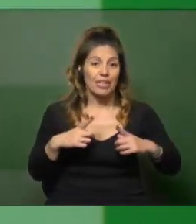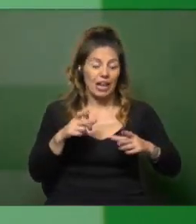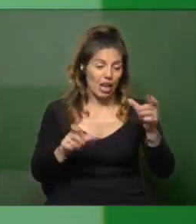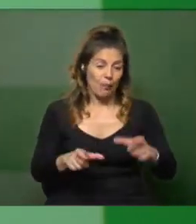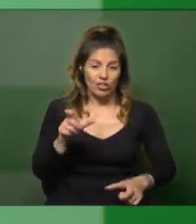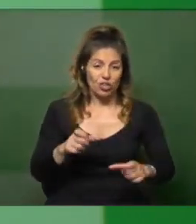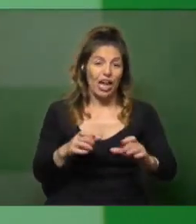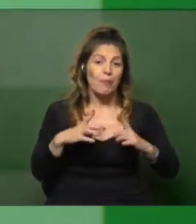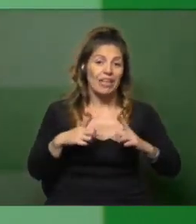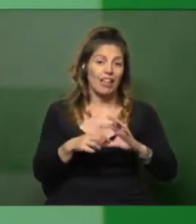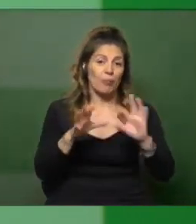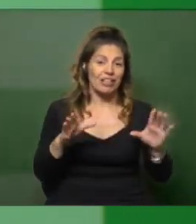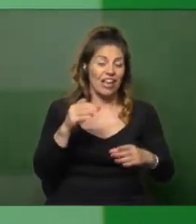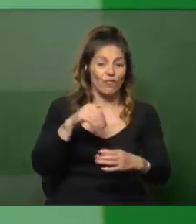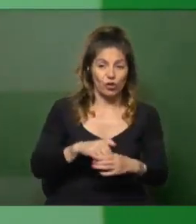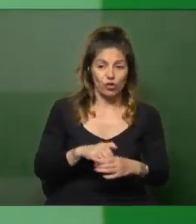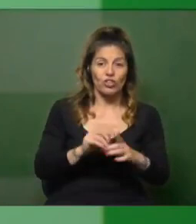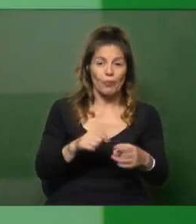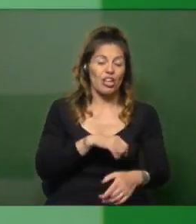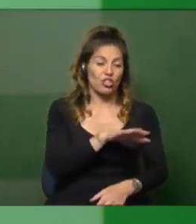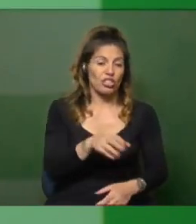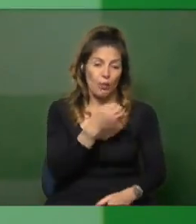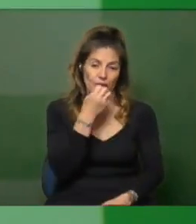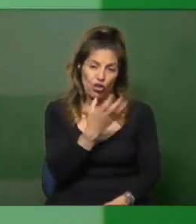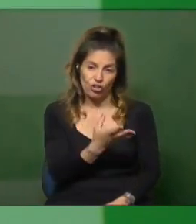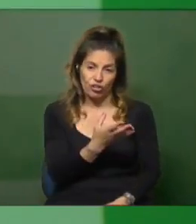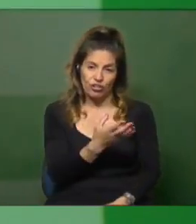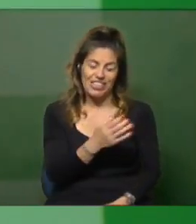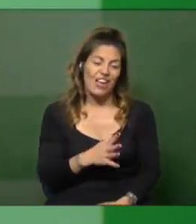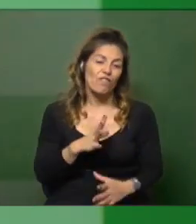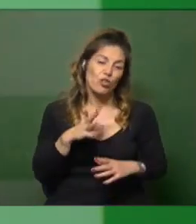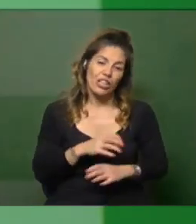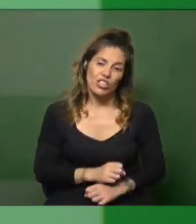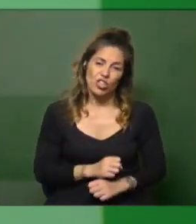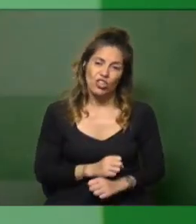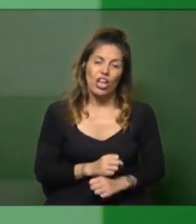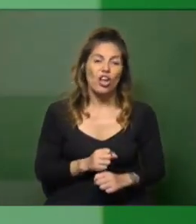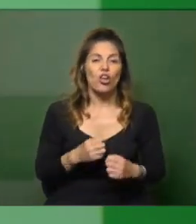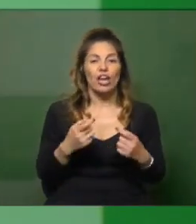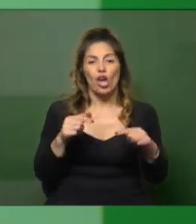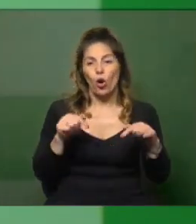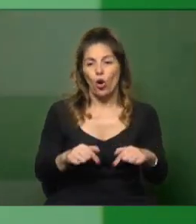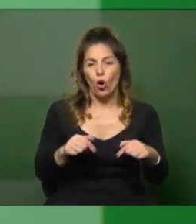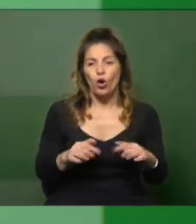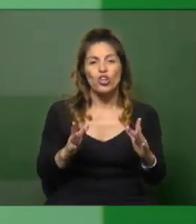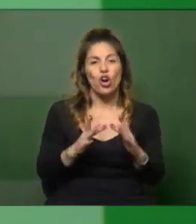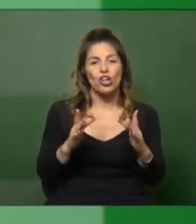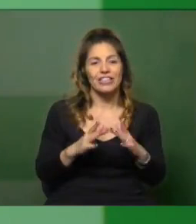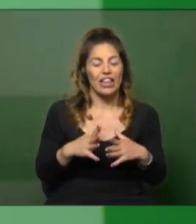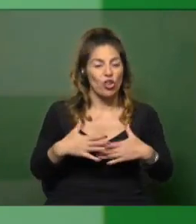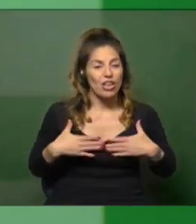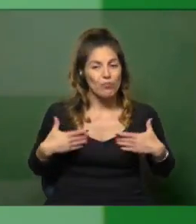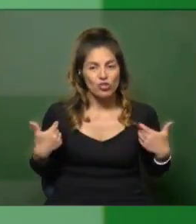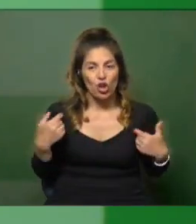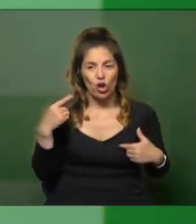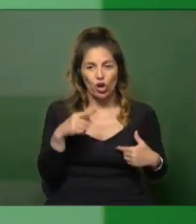precisamente no solo el voto sino una sociedad mejor entonces esa frustración es la que hoy está conectando en emoción